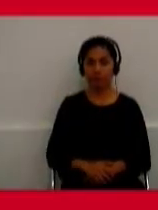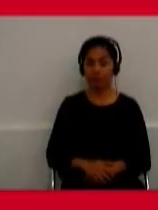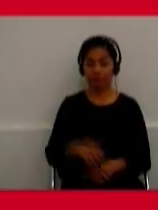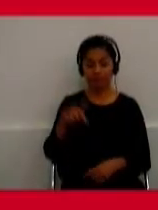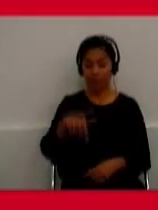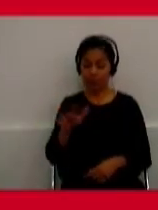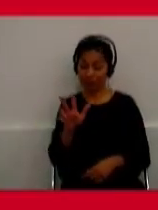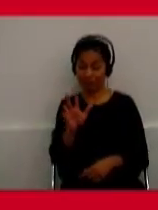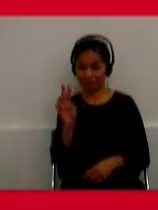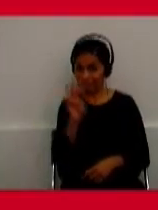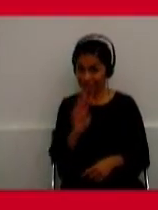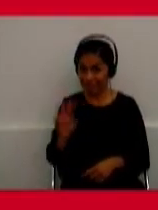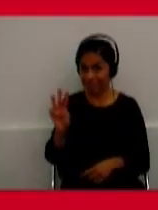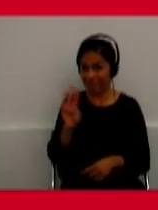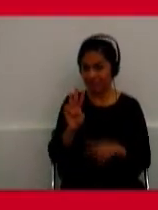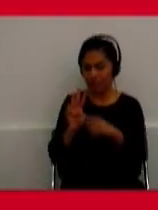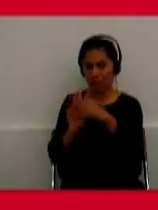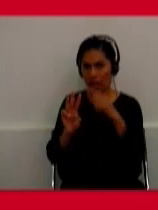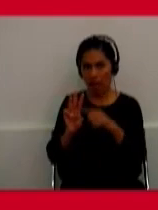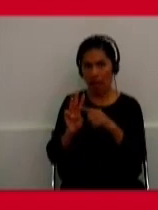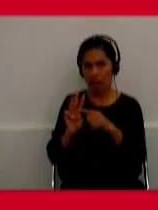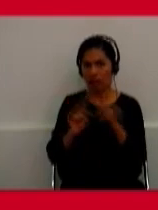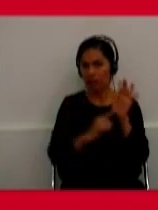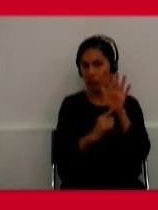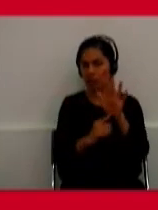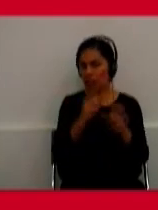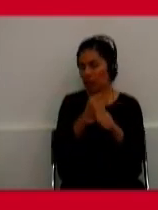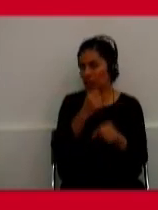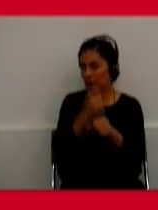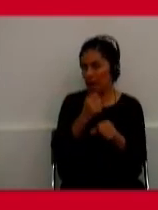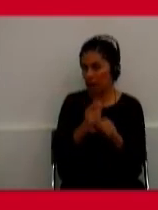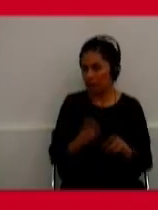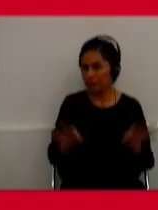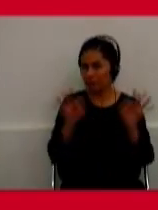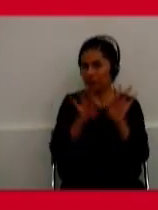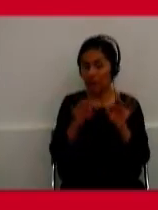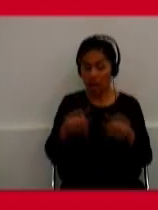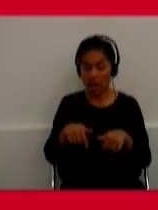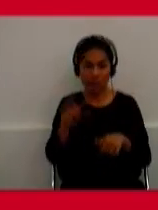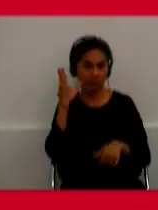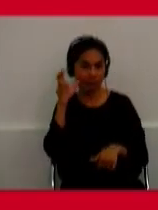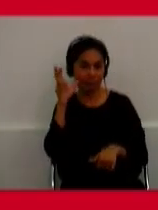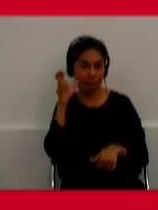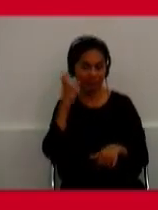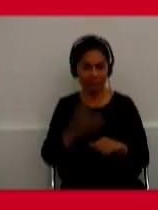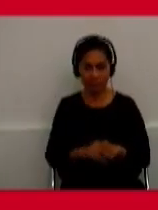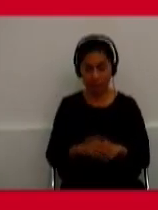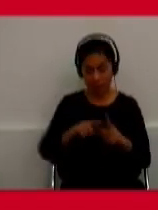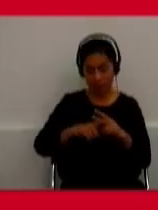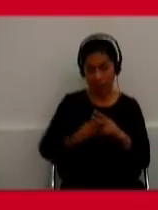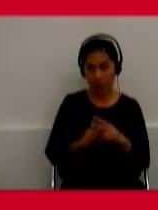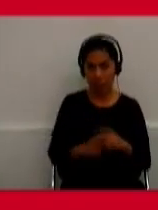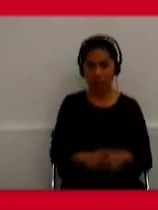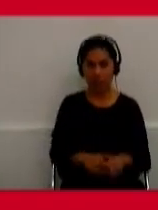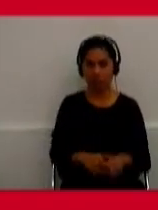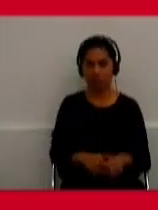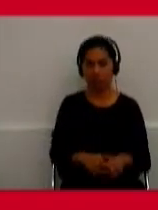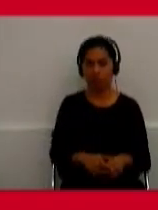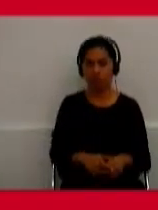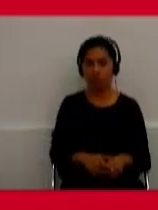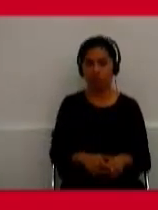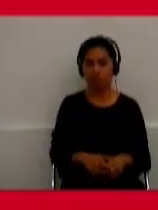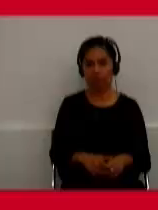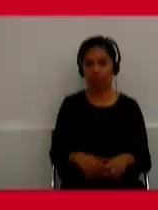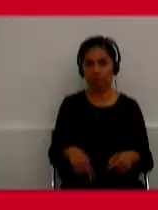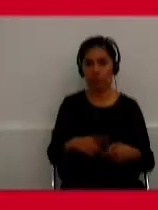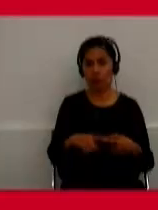Los tres han presentado trabajos importantes que vamos ahora a escucharlos. Empezamos con el señor